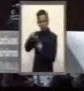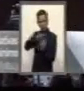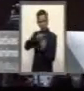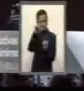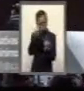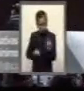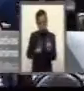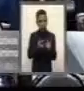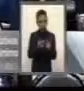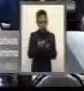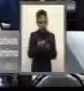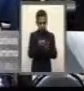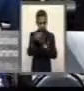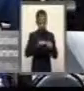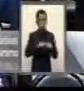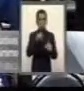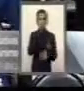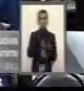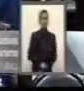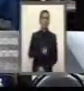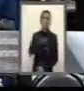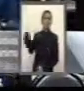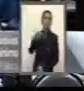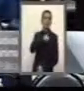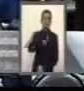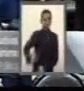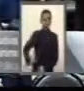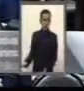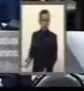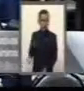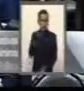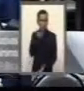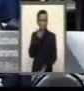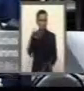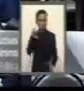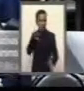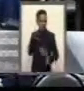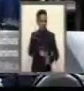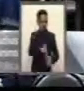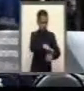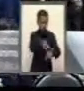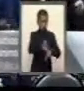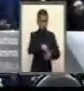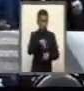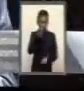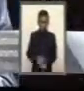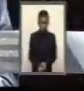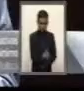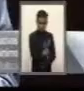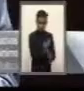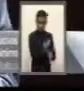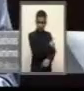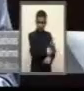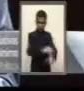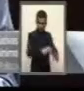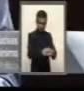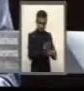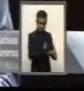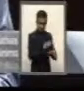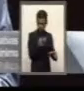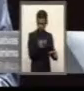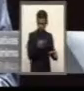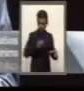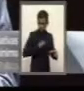Salario Mínimo y del mismo presidente, que no se apega a la realidad y da cuenta que una familia no puede subsistir con